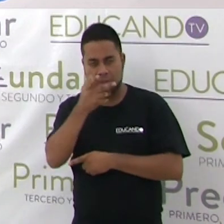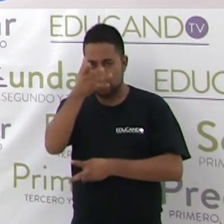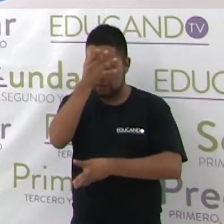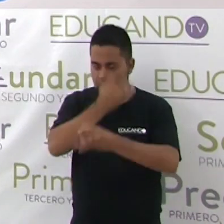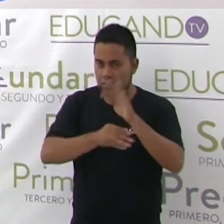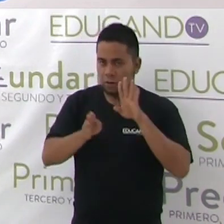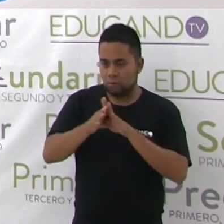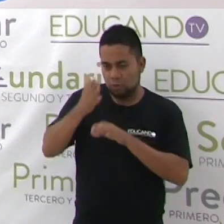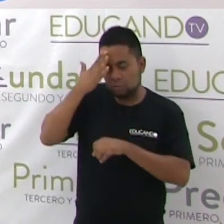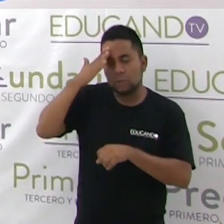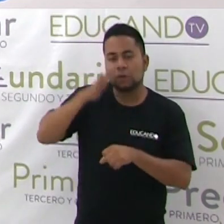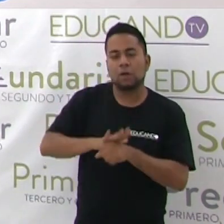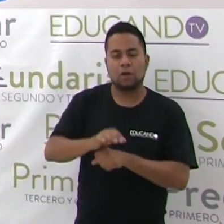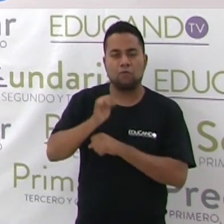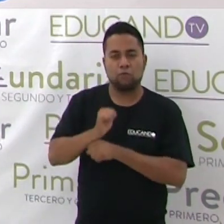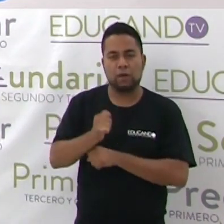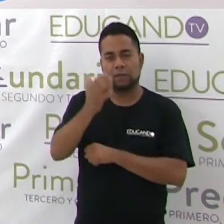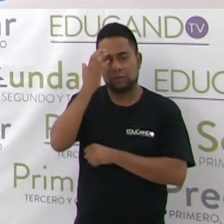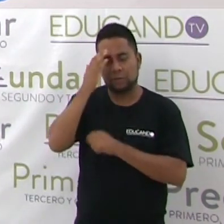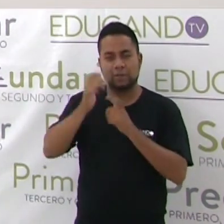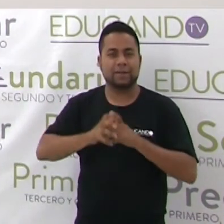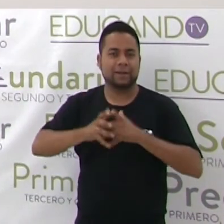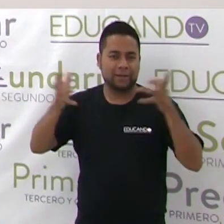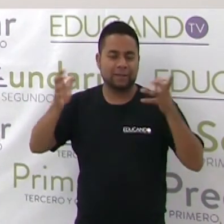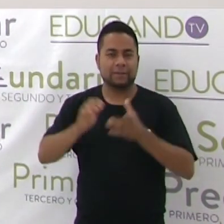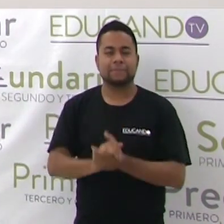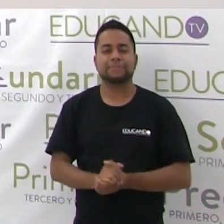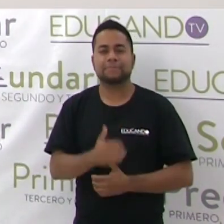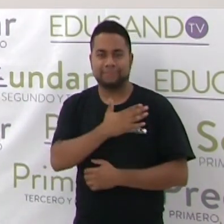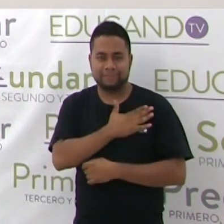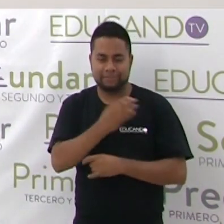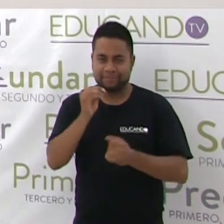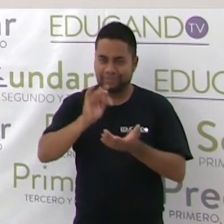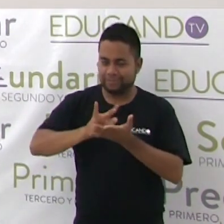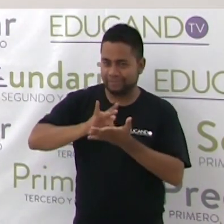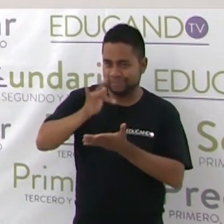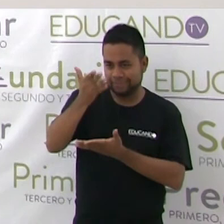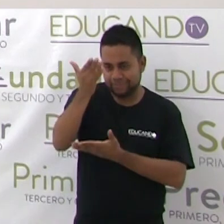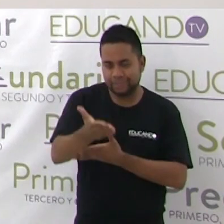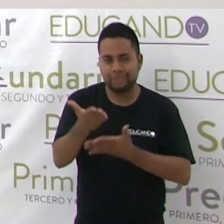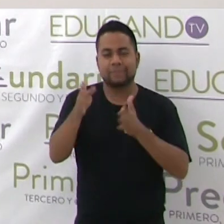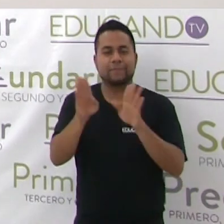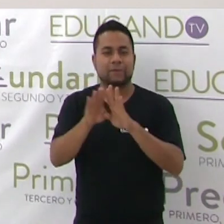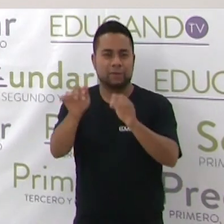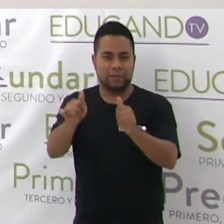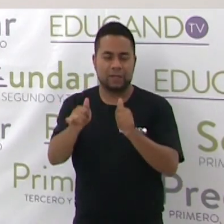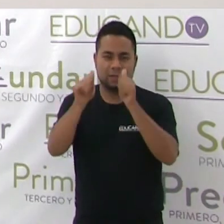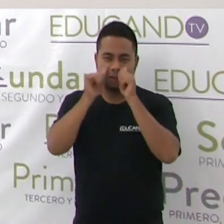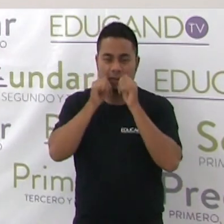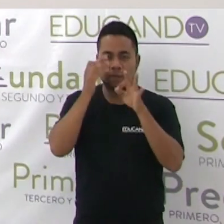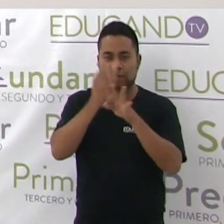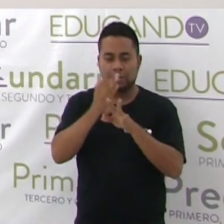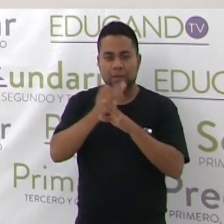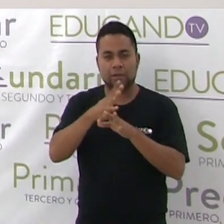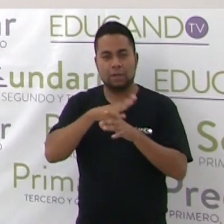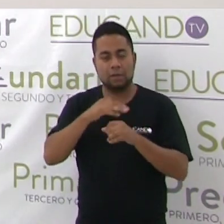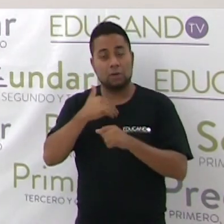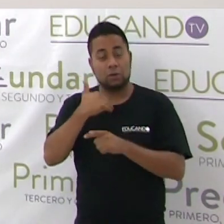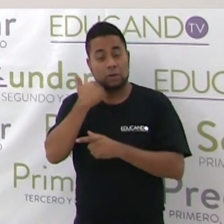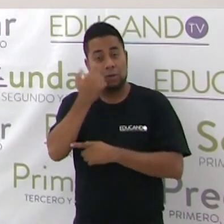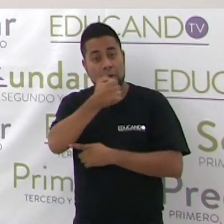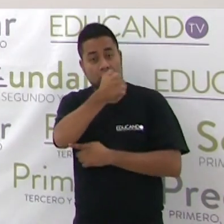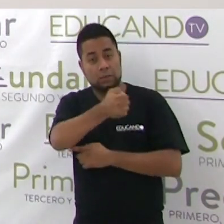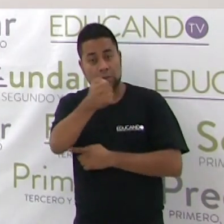y enriqueciendo nuestro aprendizaje. Bueno, pues te agradezco la atención. En esta ocasión le quiero mandar